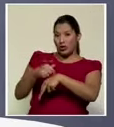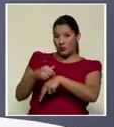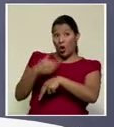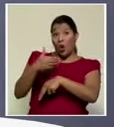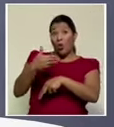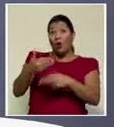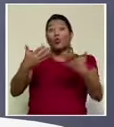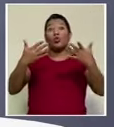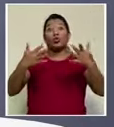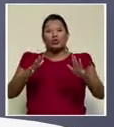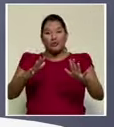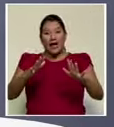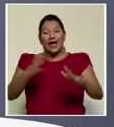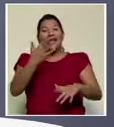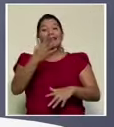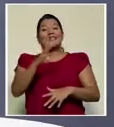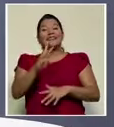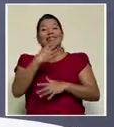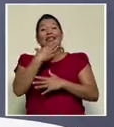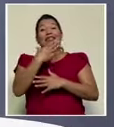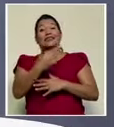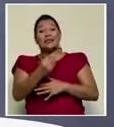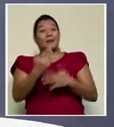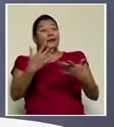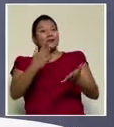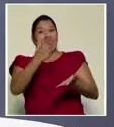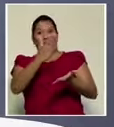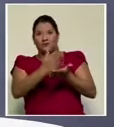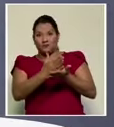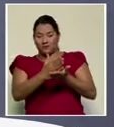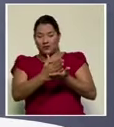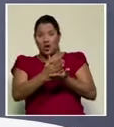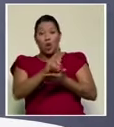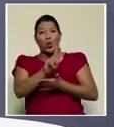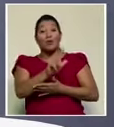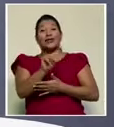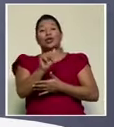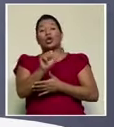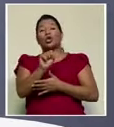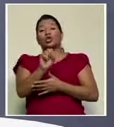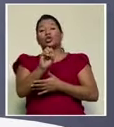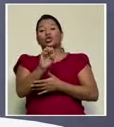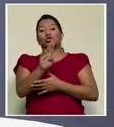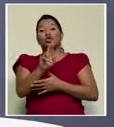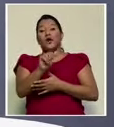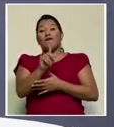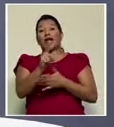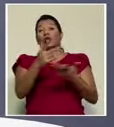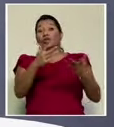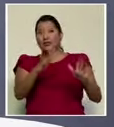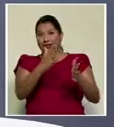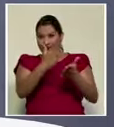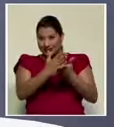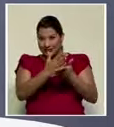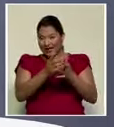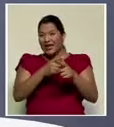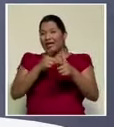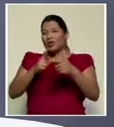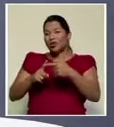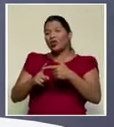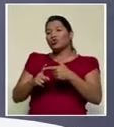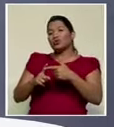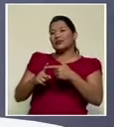don Antonio el 16 de diciembre, hacer dos cosas: sortear cuál de sus 4 suplentes se